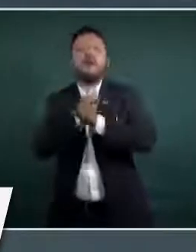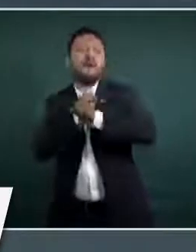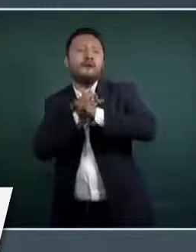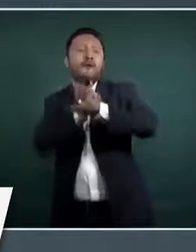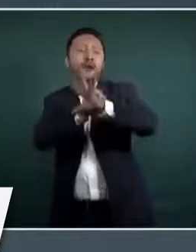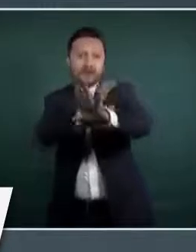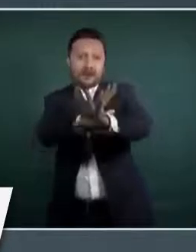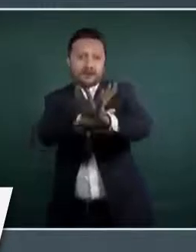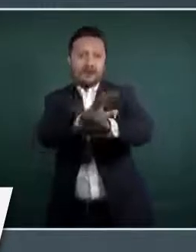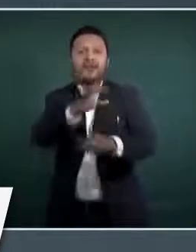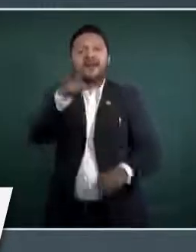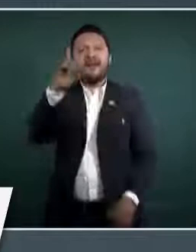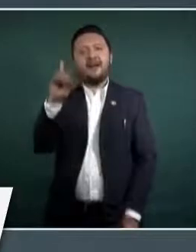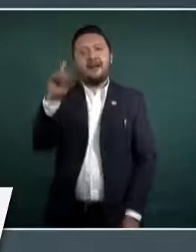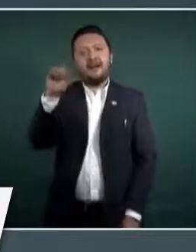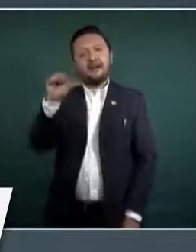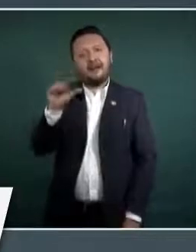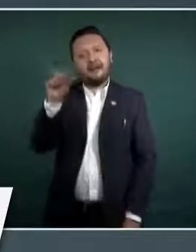David León